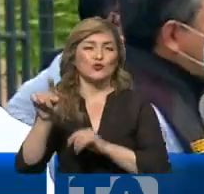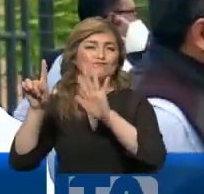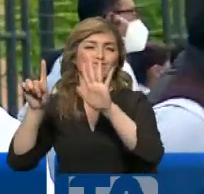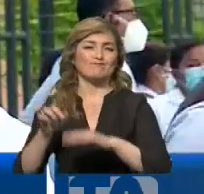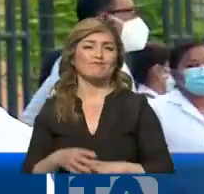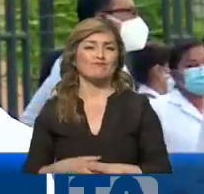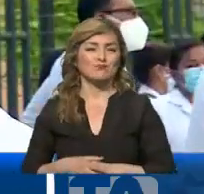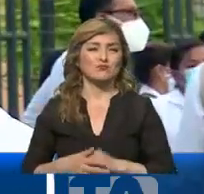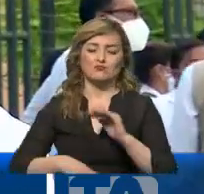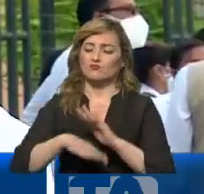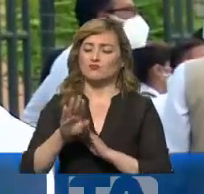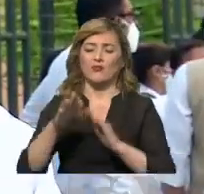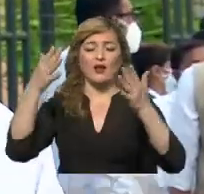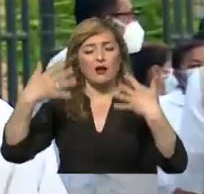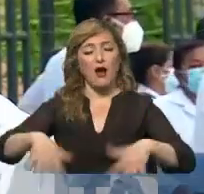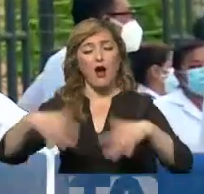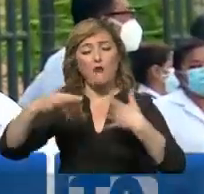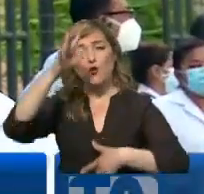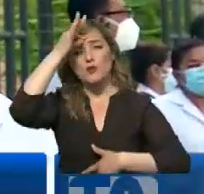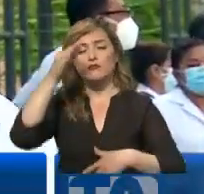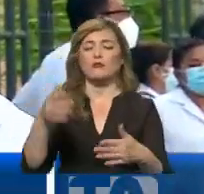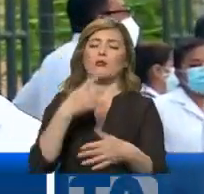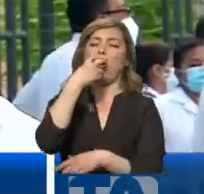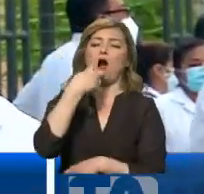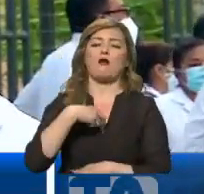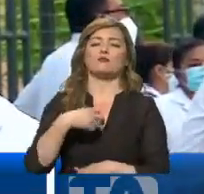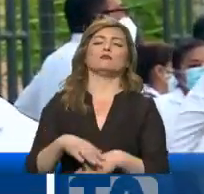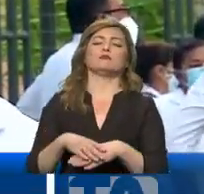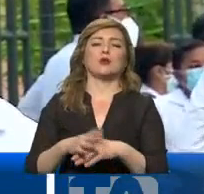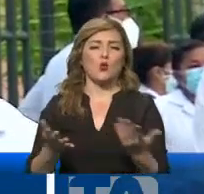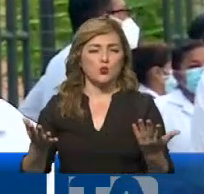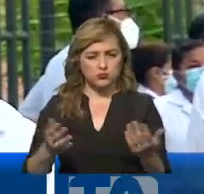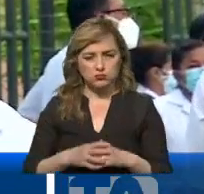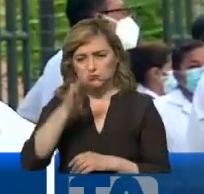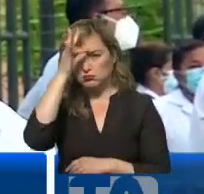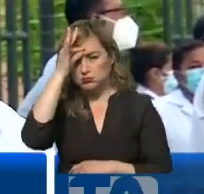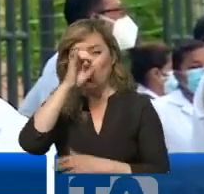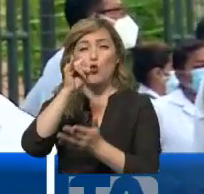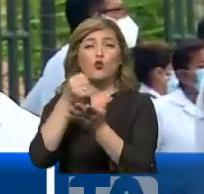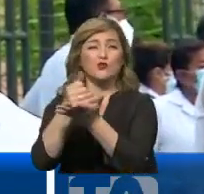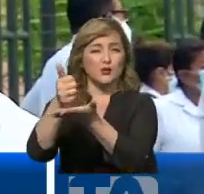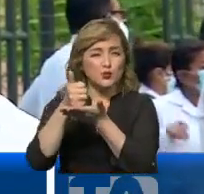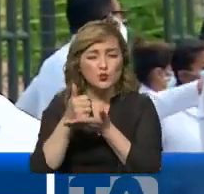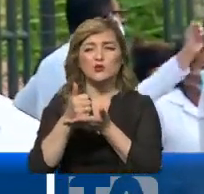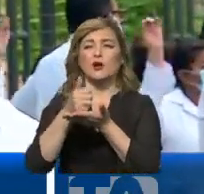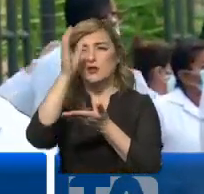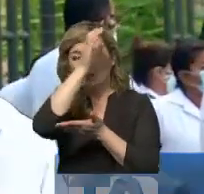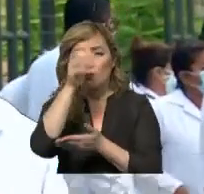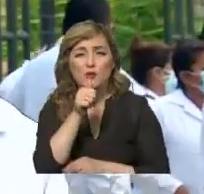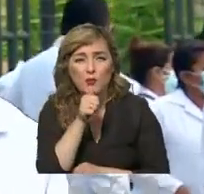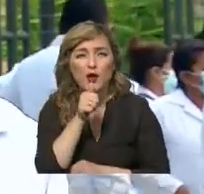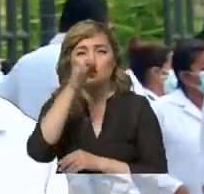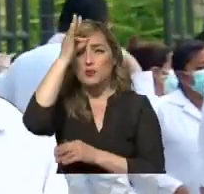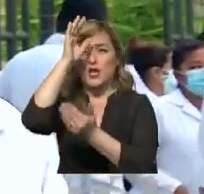en la mayor parte de las UCI que atienden pacientes COVID, tanto en hospitales, la Junta de Beneficencia, clínicas privadas, hospitales del